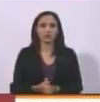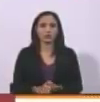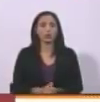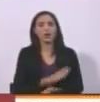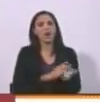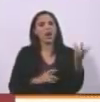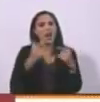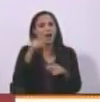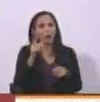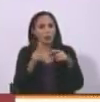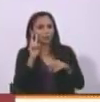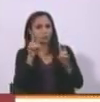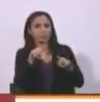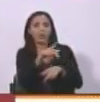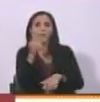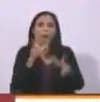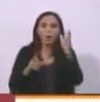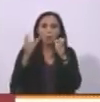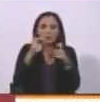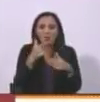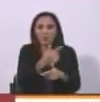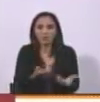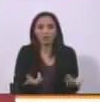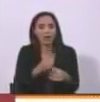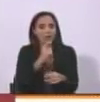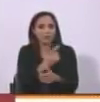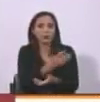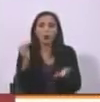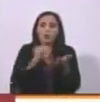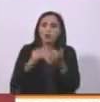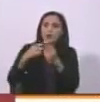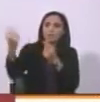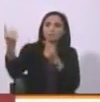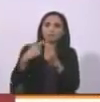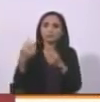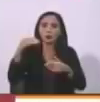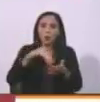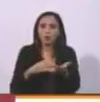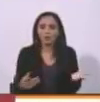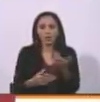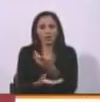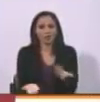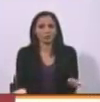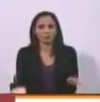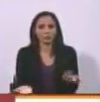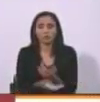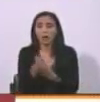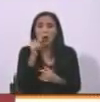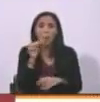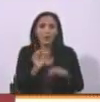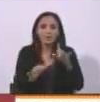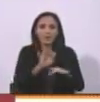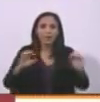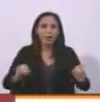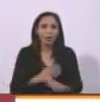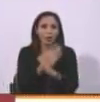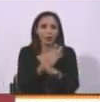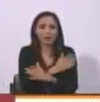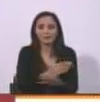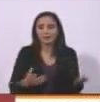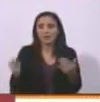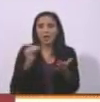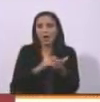escucharon, sino que lo vieron. Es difícil regresar del ridículo. Almagro está tratando de regresar del